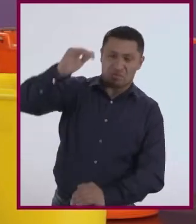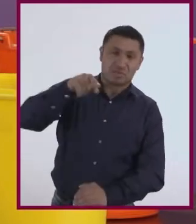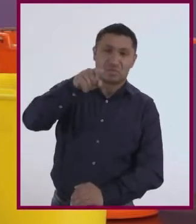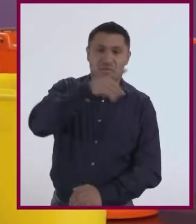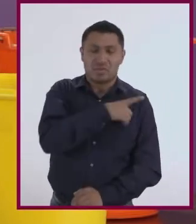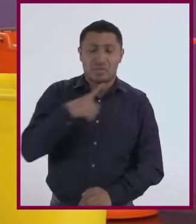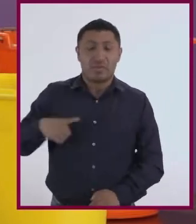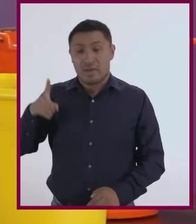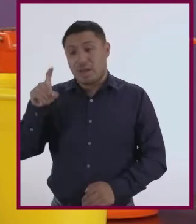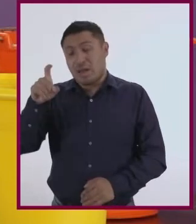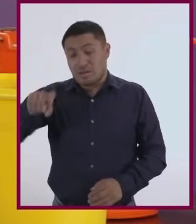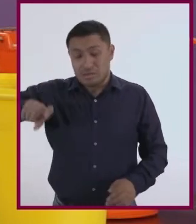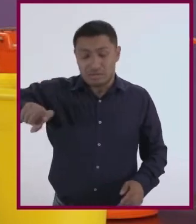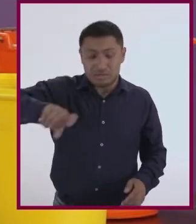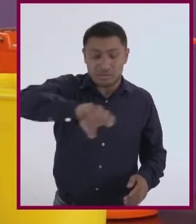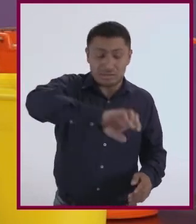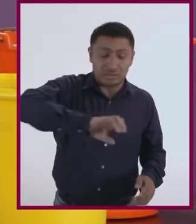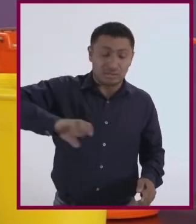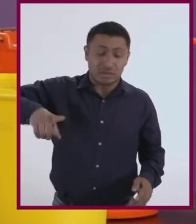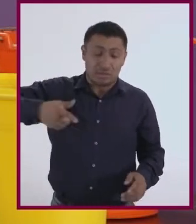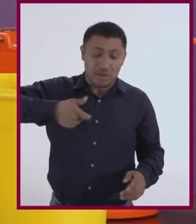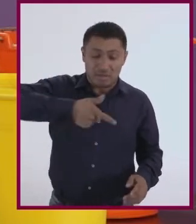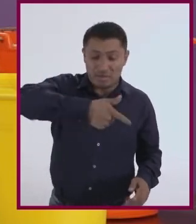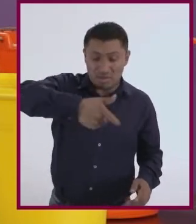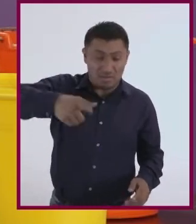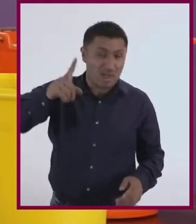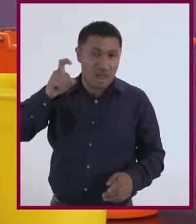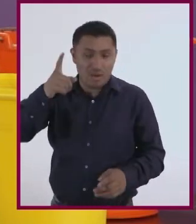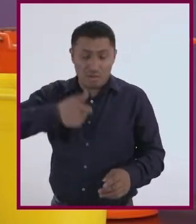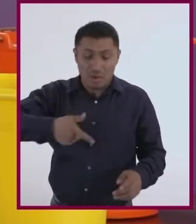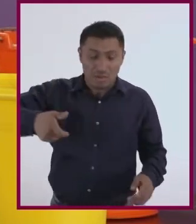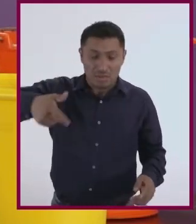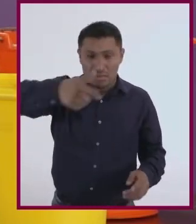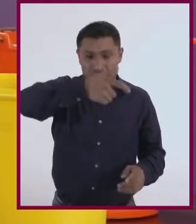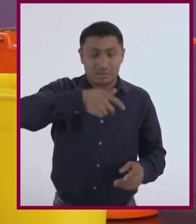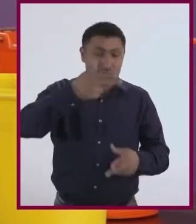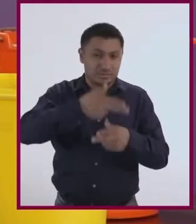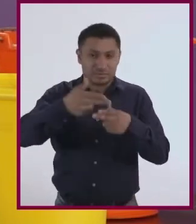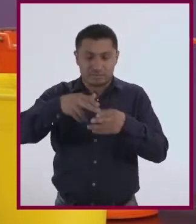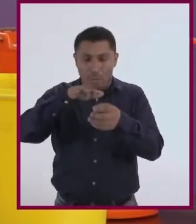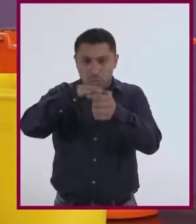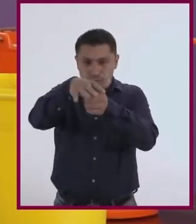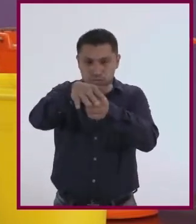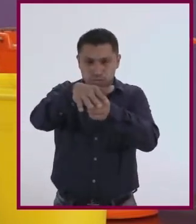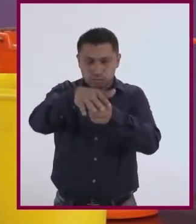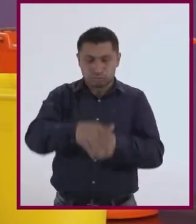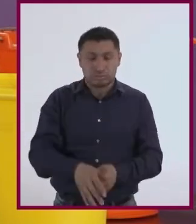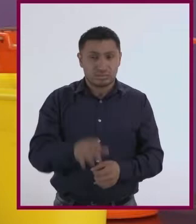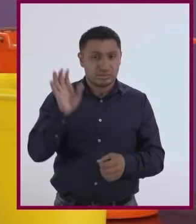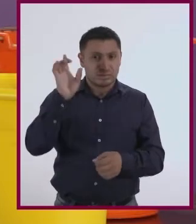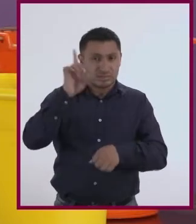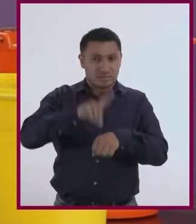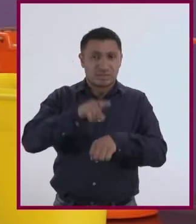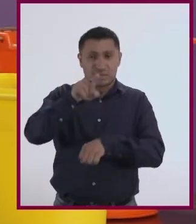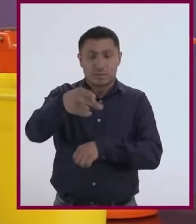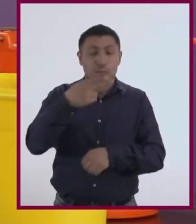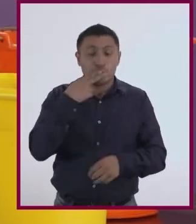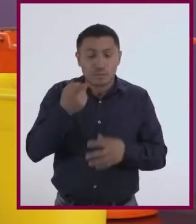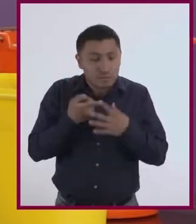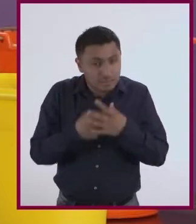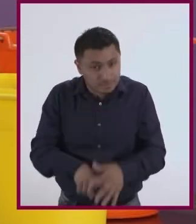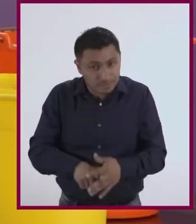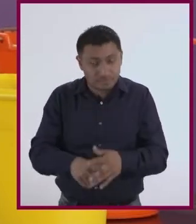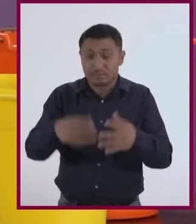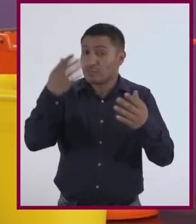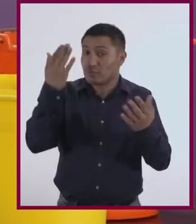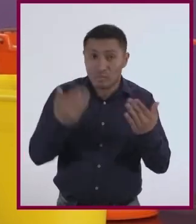humedeciéndolas hasta terminar con los residuos secos y al final se tapa la compostera. Si el día de que comienzas tu composta no tienes aún